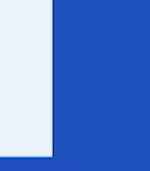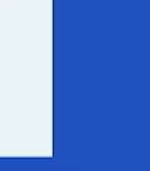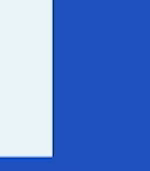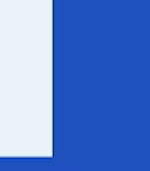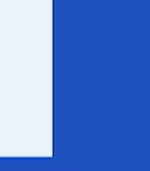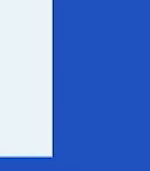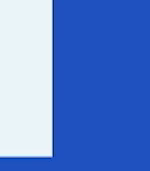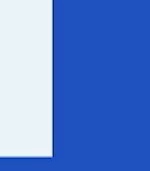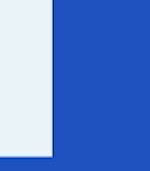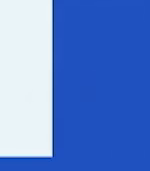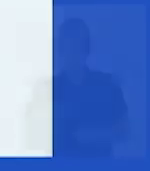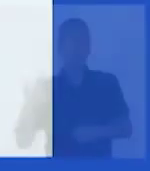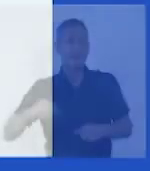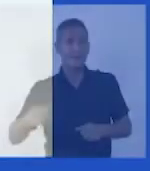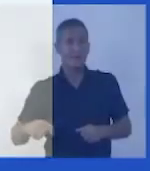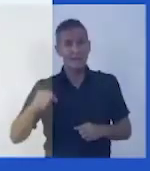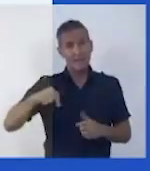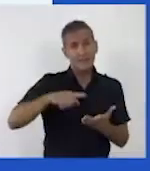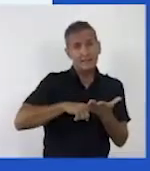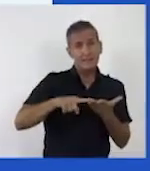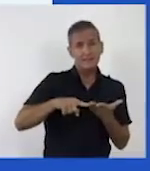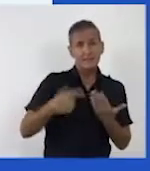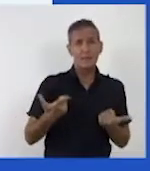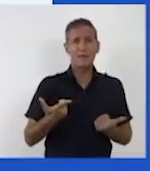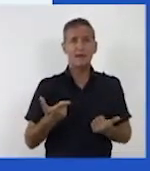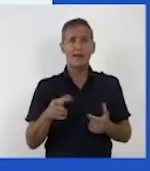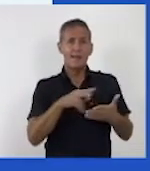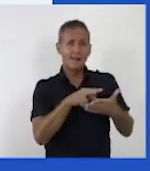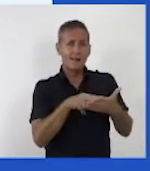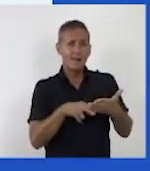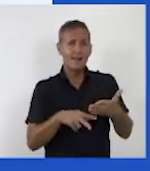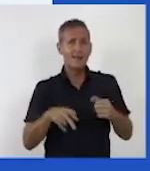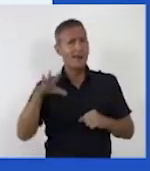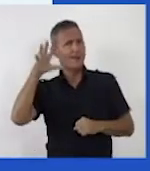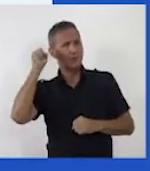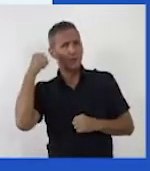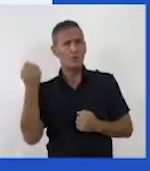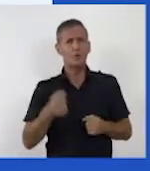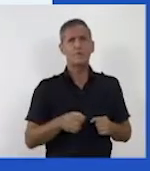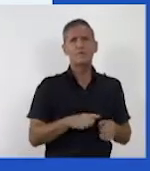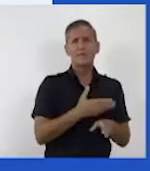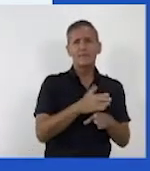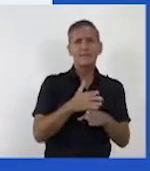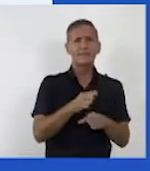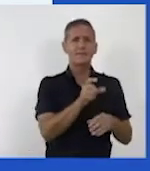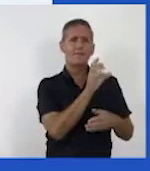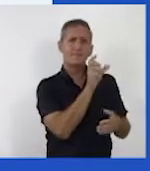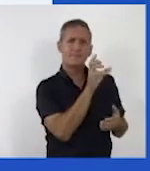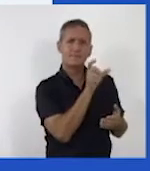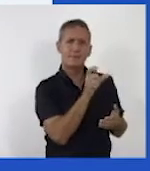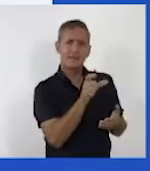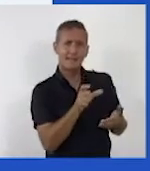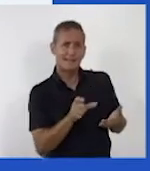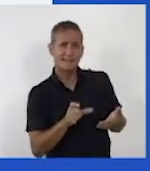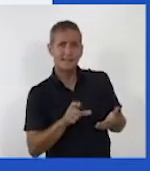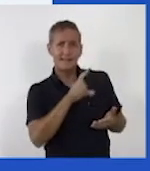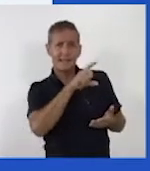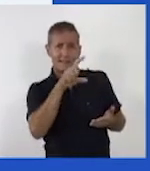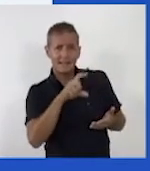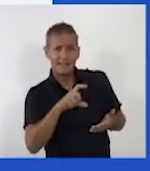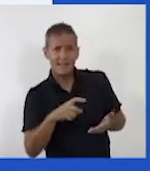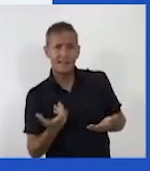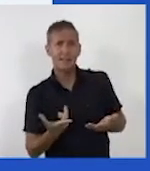vamos a estar ejercitando durante esta semana la lectura y comprensión de diferentes tipos de textos van a